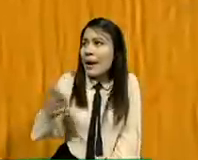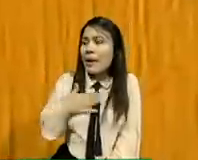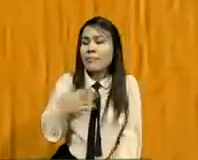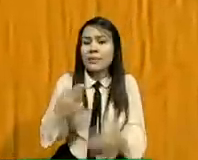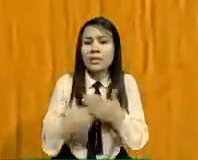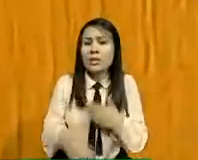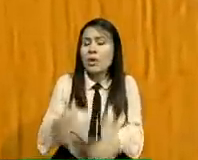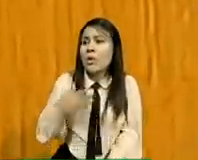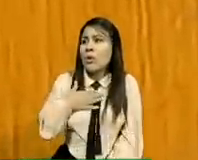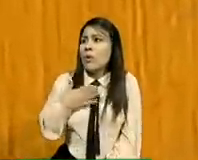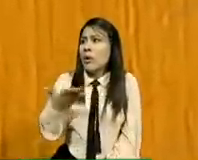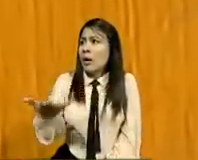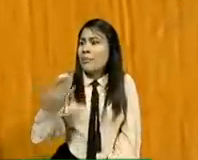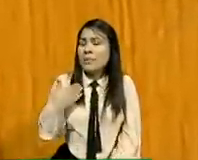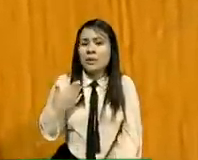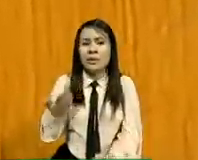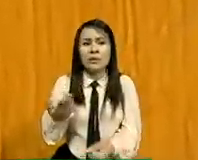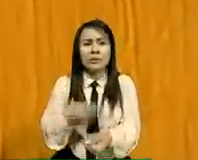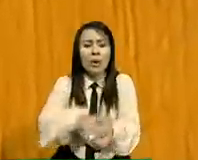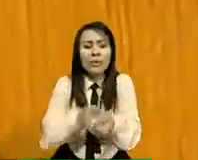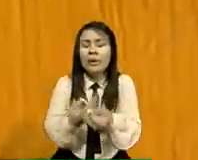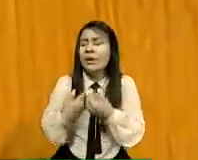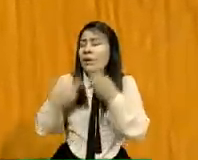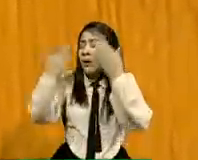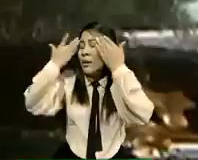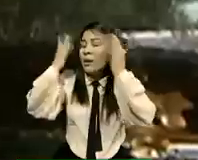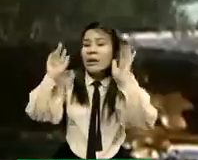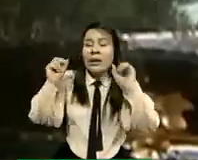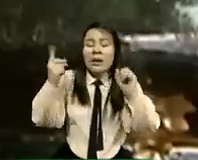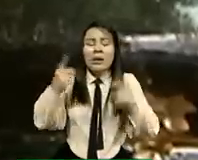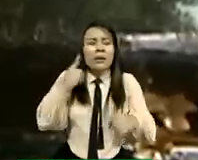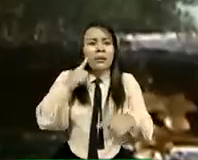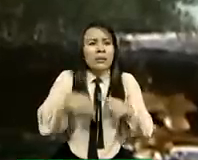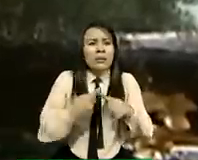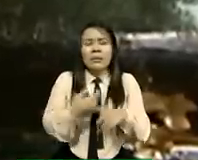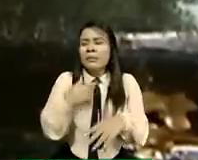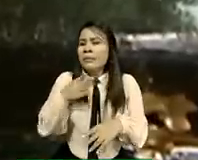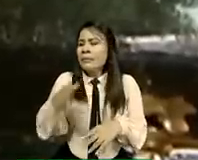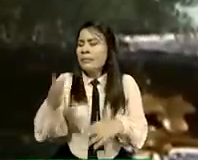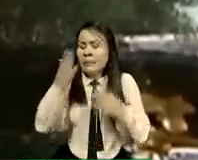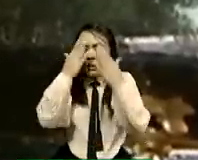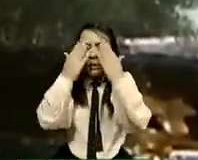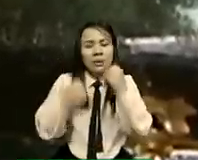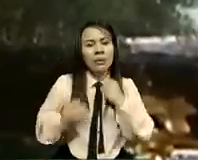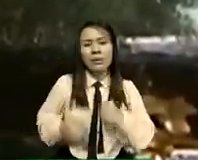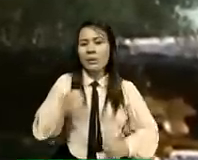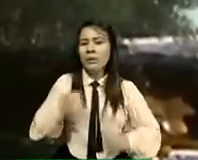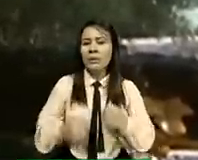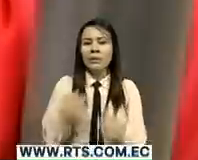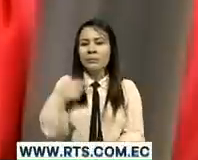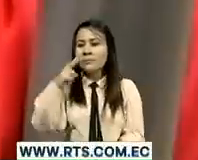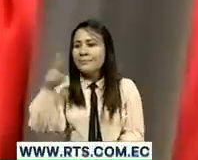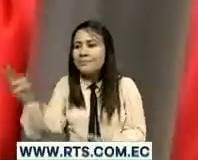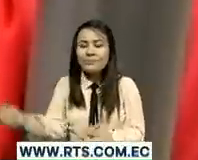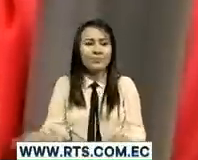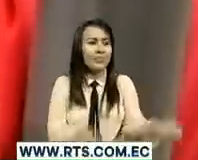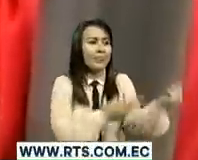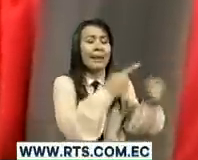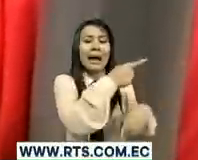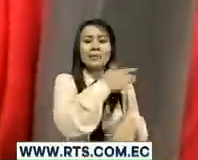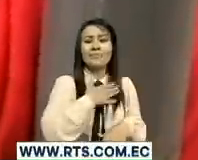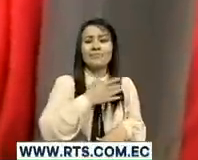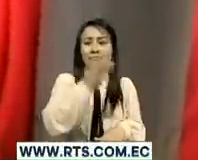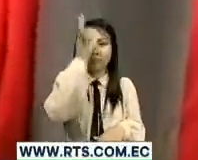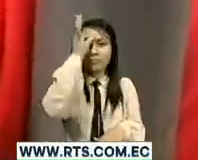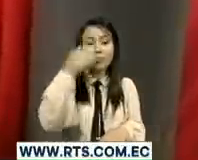estaba herido. Yo no sé yo nada, no sé cuántos tiros les habrán dado, no sé. Y el patrullero lo trajo, y yo no sé de qué lo metieron ahí,